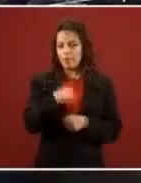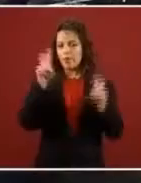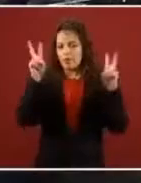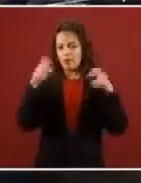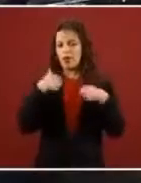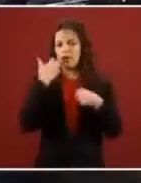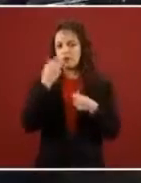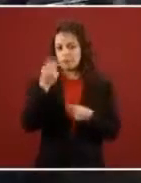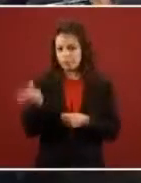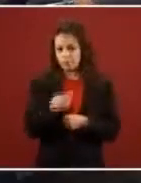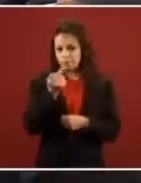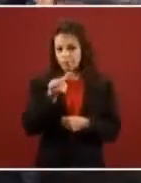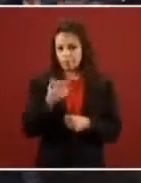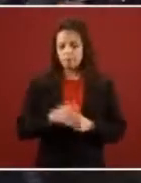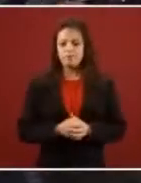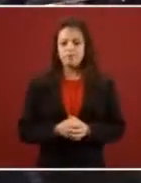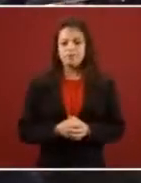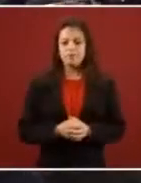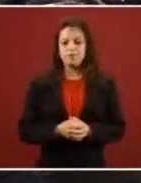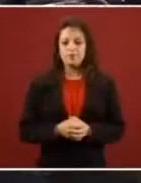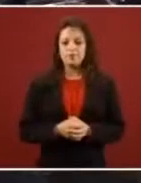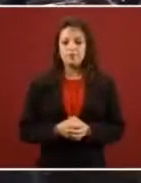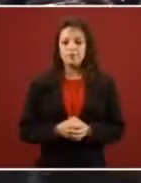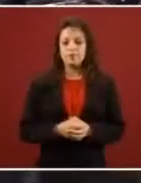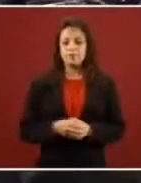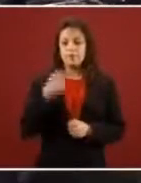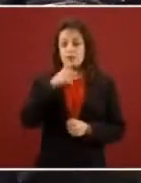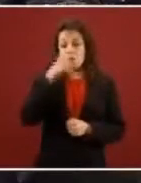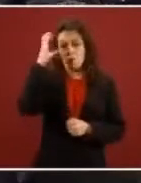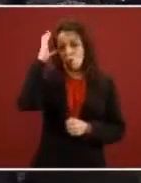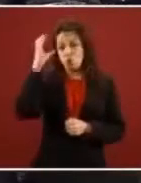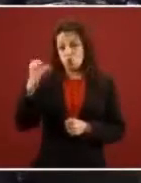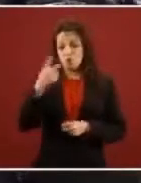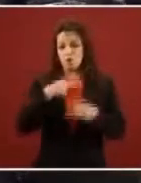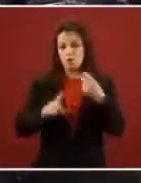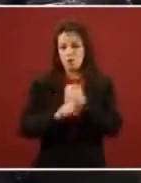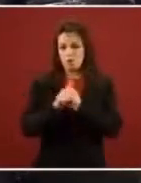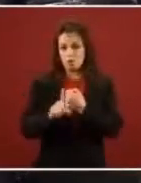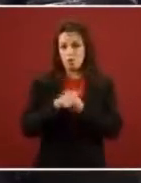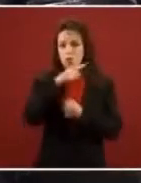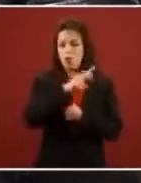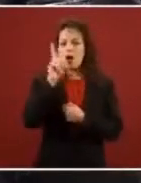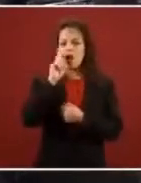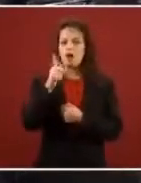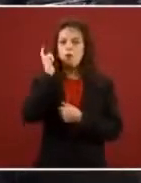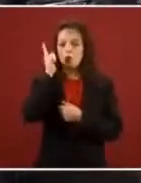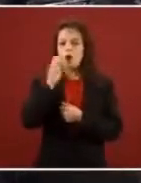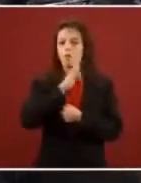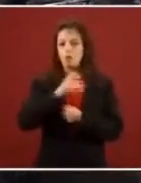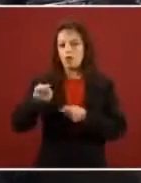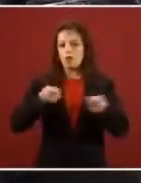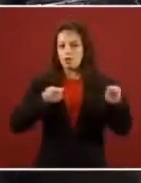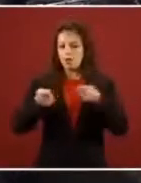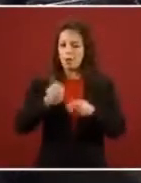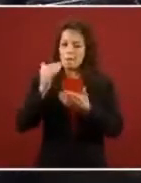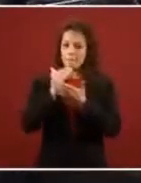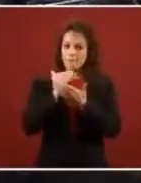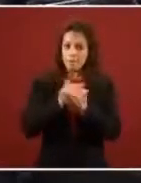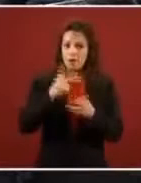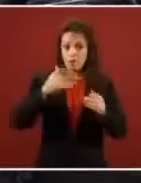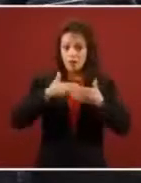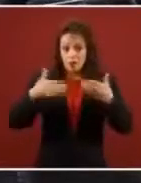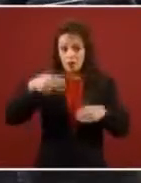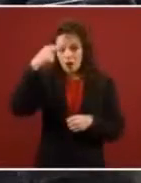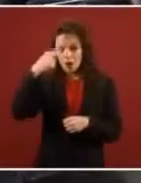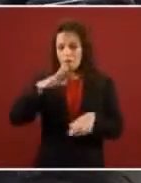Usted decía que el tema de la criminalidad se iba a controlar y que iba a haber resultados. Sin embargo, México está cada vez más violento